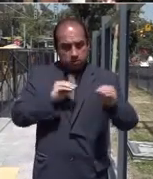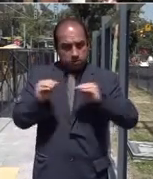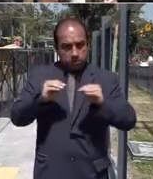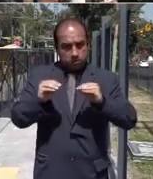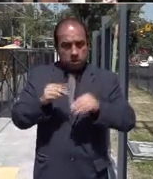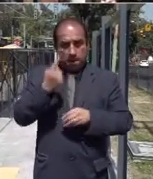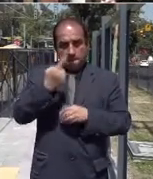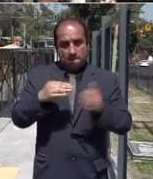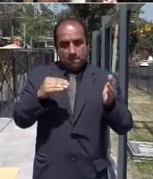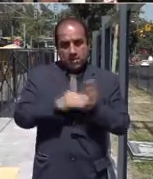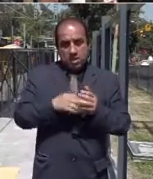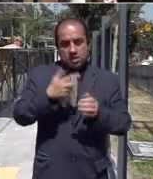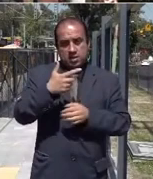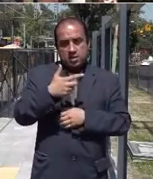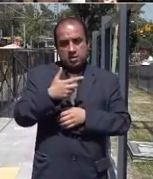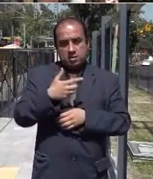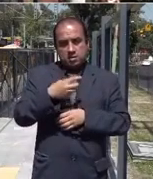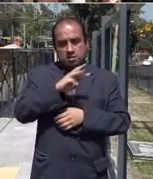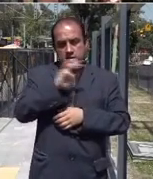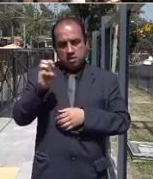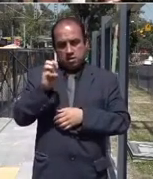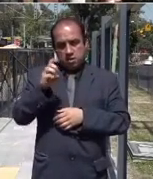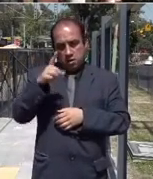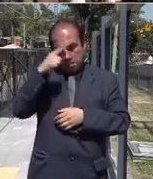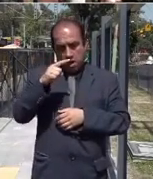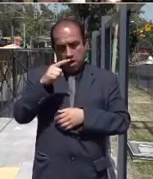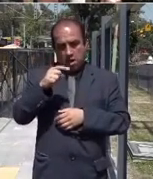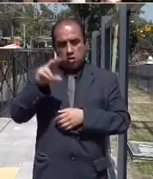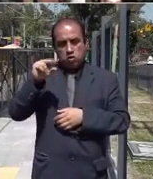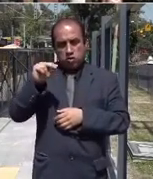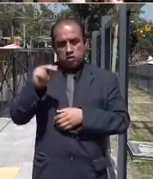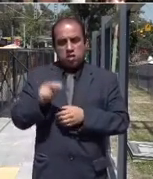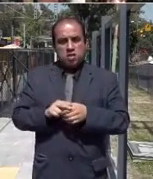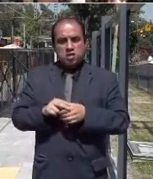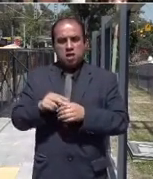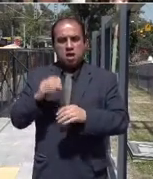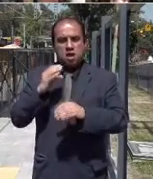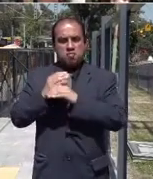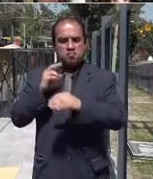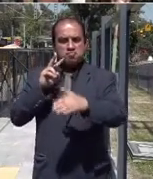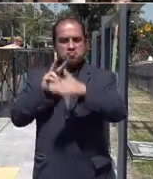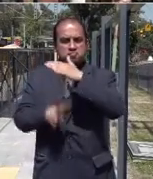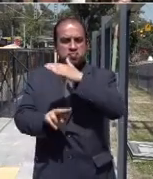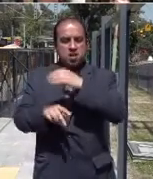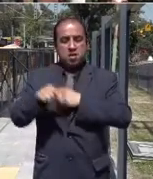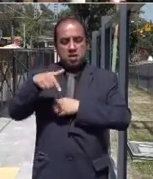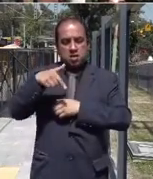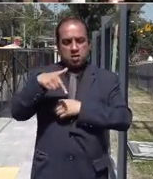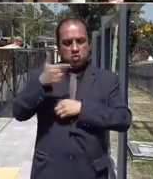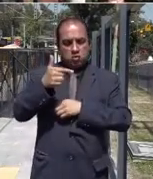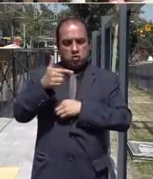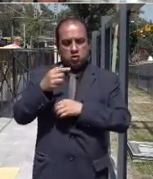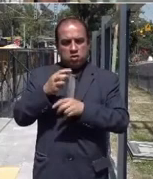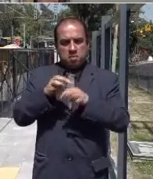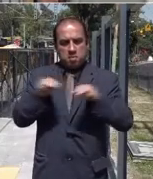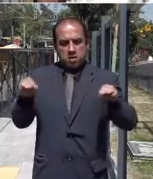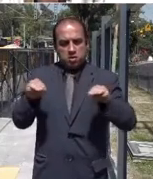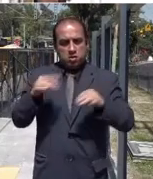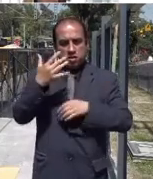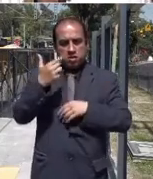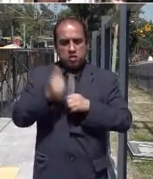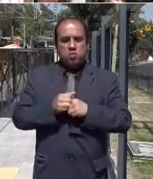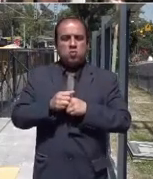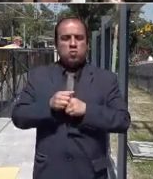corresponde a la adquisición de 80 trolebuses de 12 metros y 50 trolebuses de 18